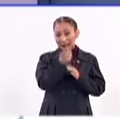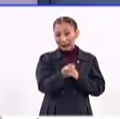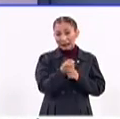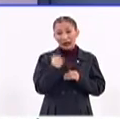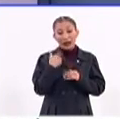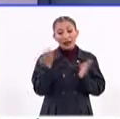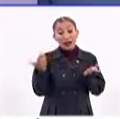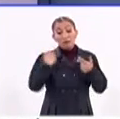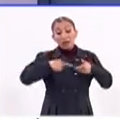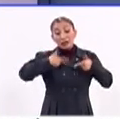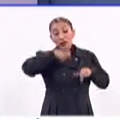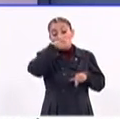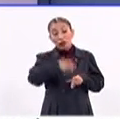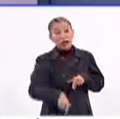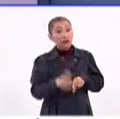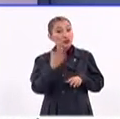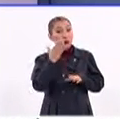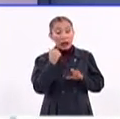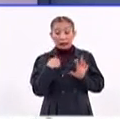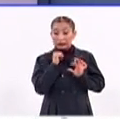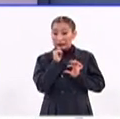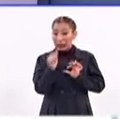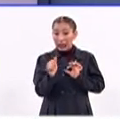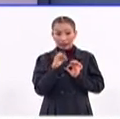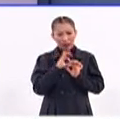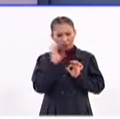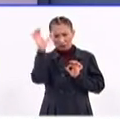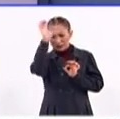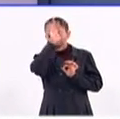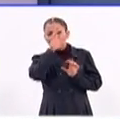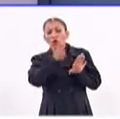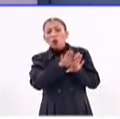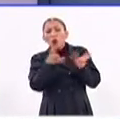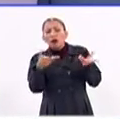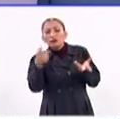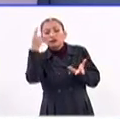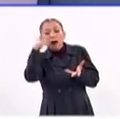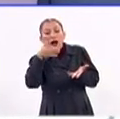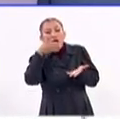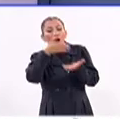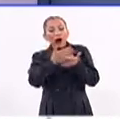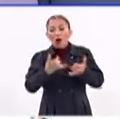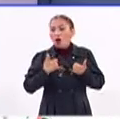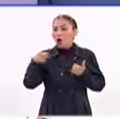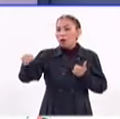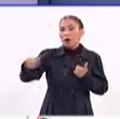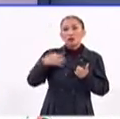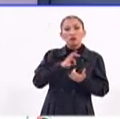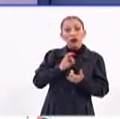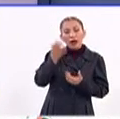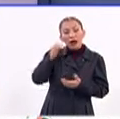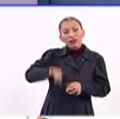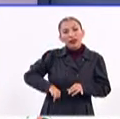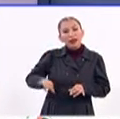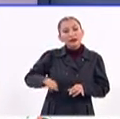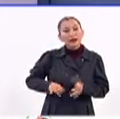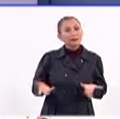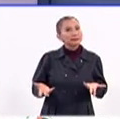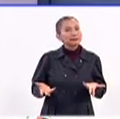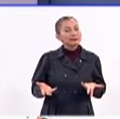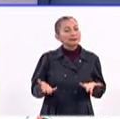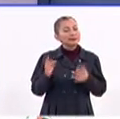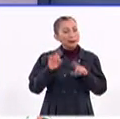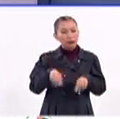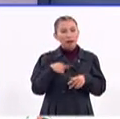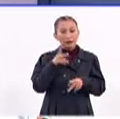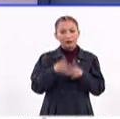en decir, las personas que no tienen nada que ver con ciencias, ¿cómo le haces para que los jóvenes se puedan impulsar estas materias? En